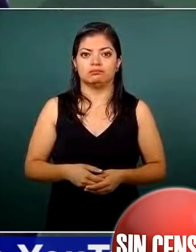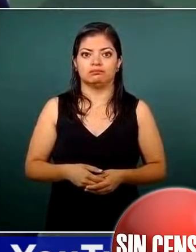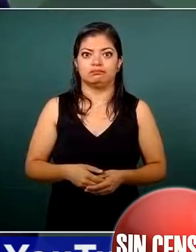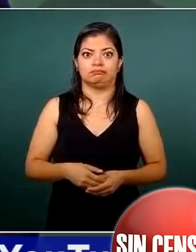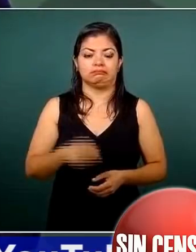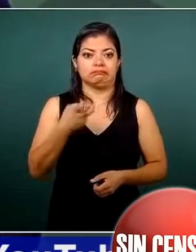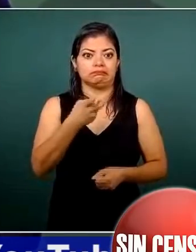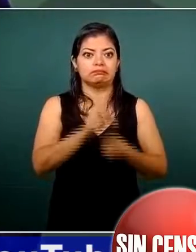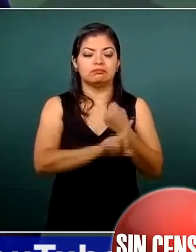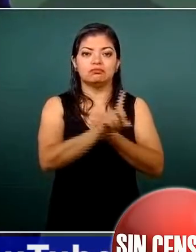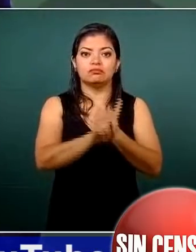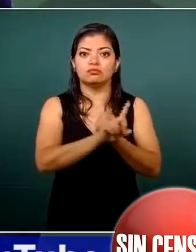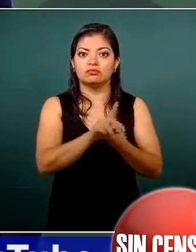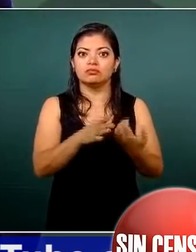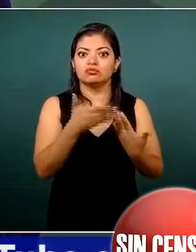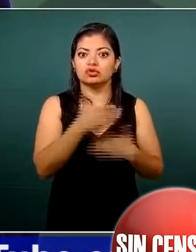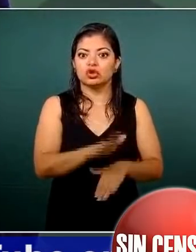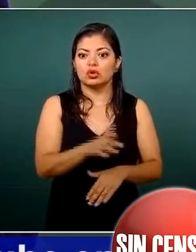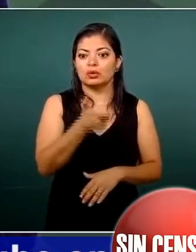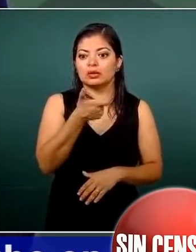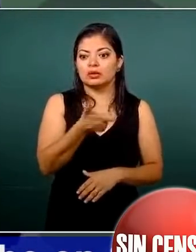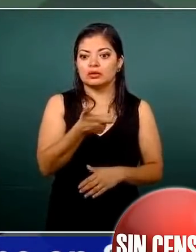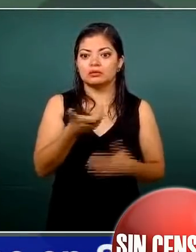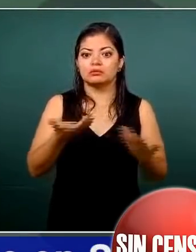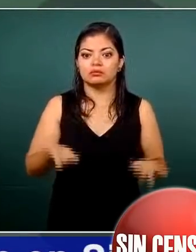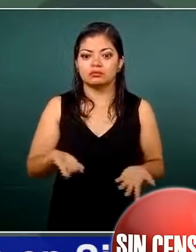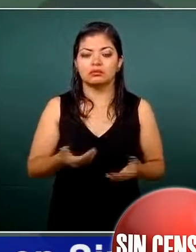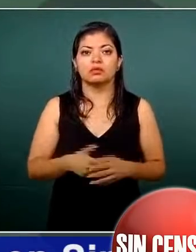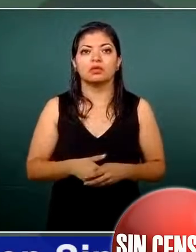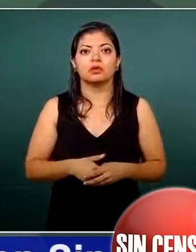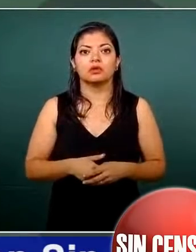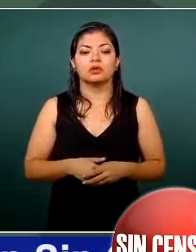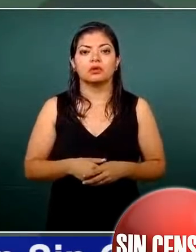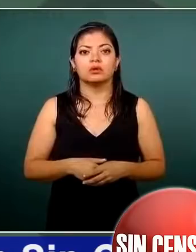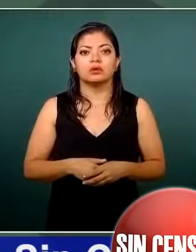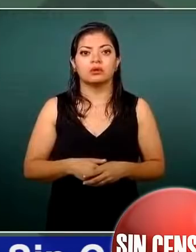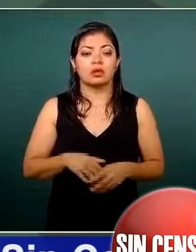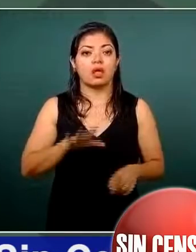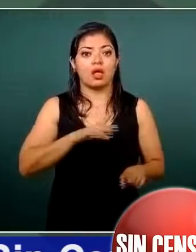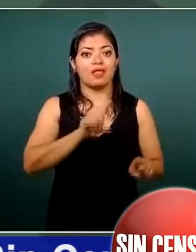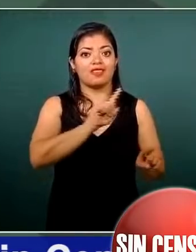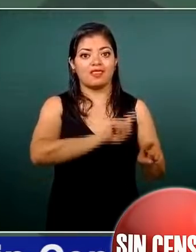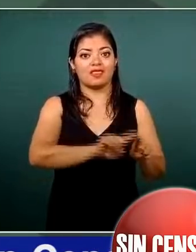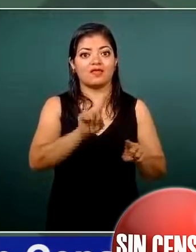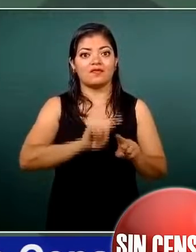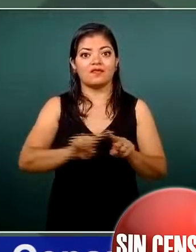ese problema en las finanzas públicas, pues hay varias